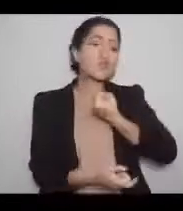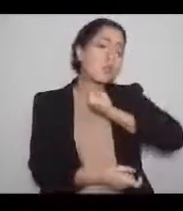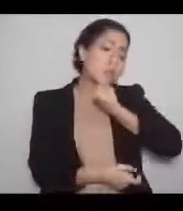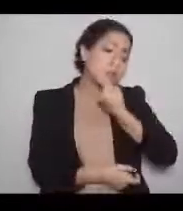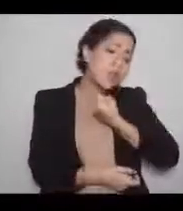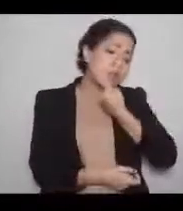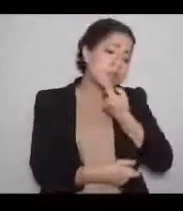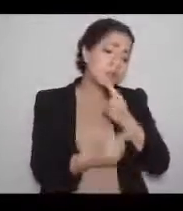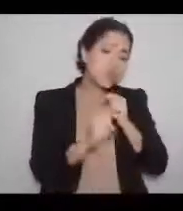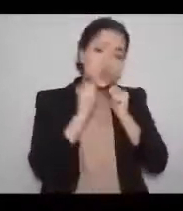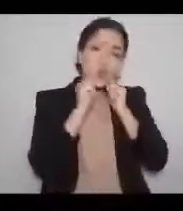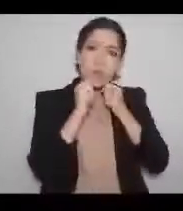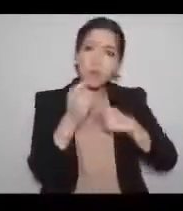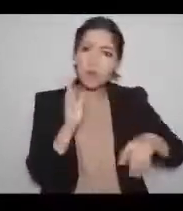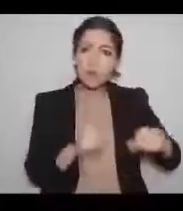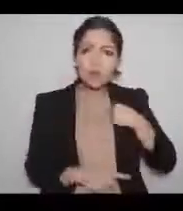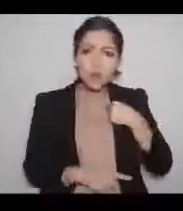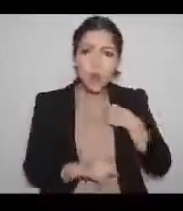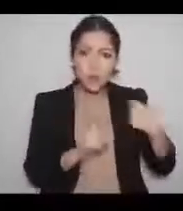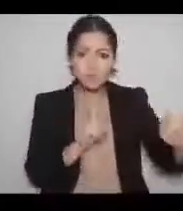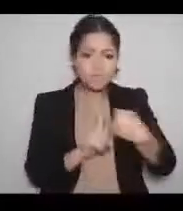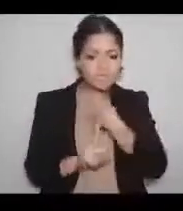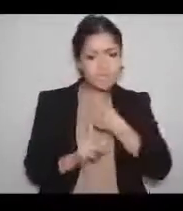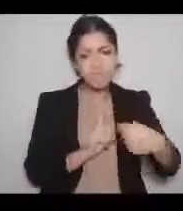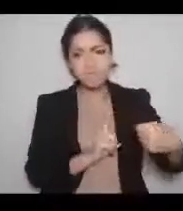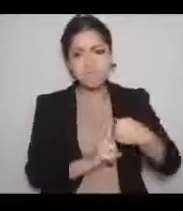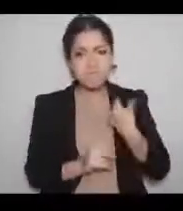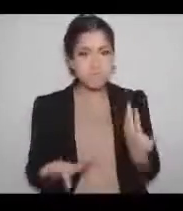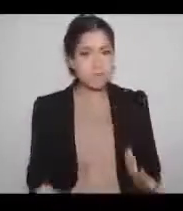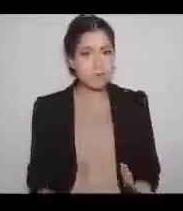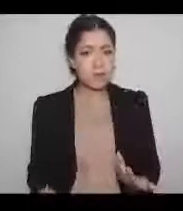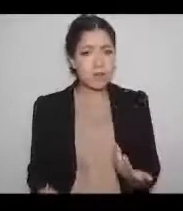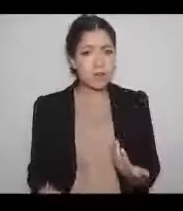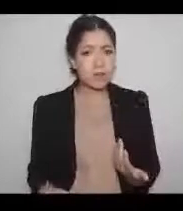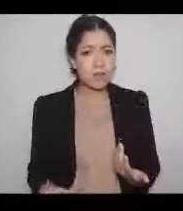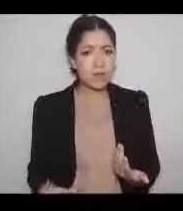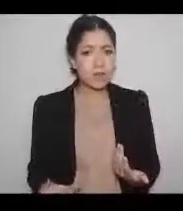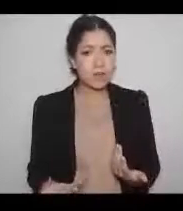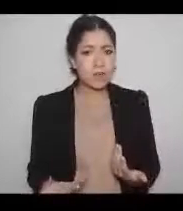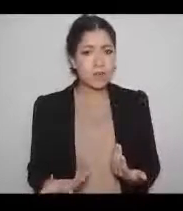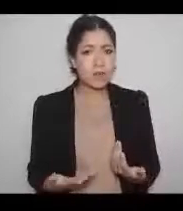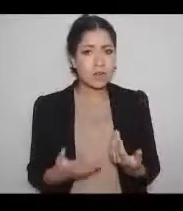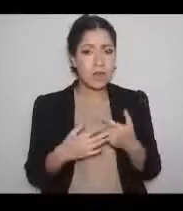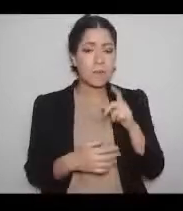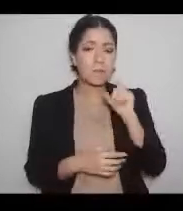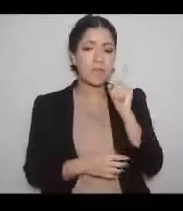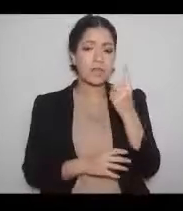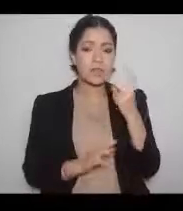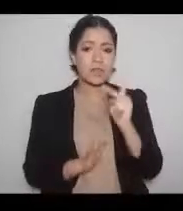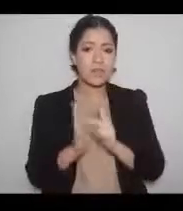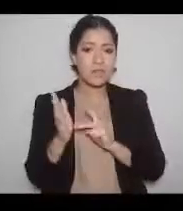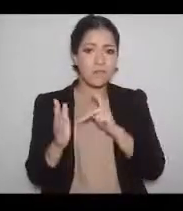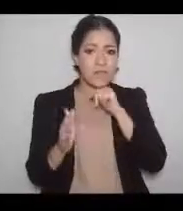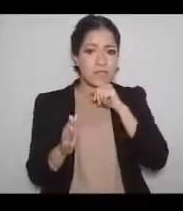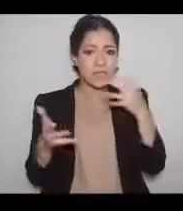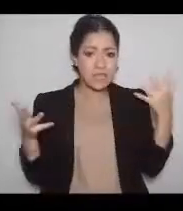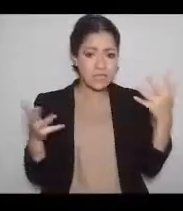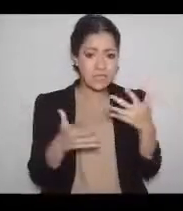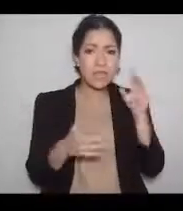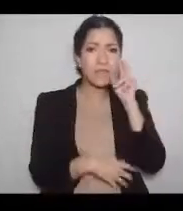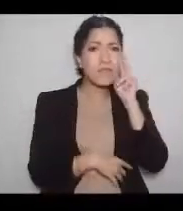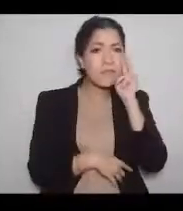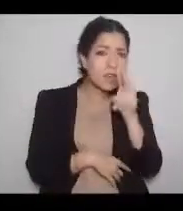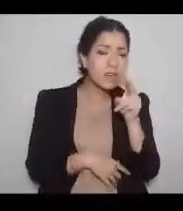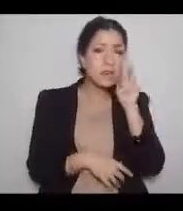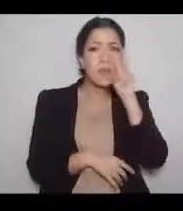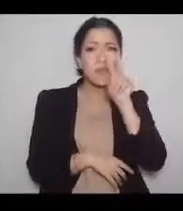¿eh? El método del pico, diría Tico. 21 veces te vi en escena. ¿Y sabes qué? Admirarte